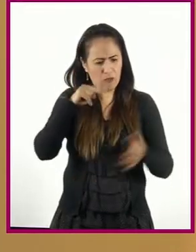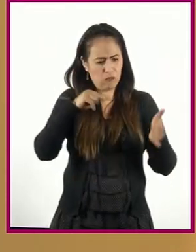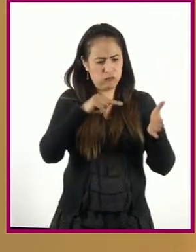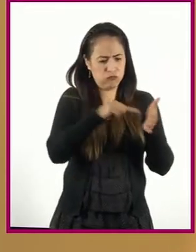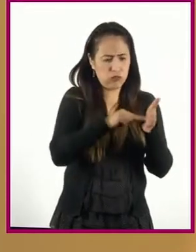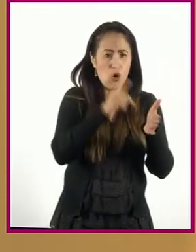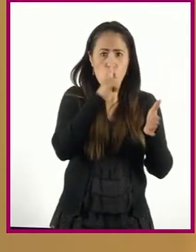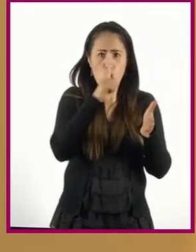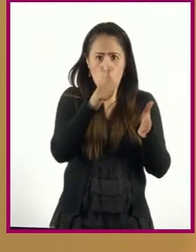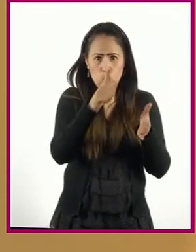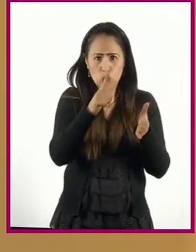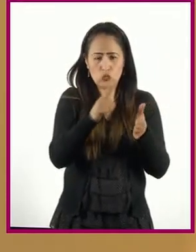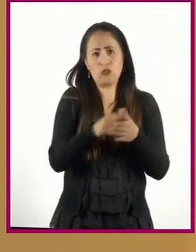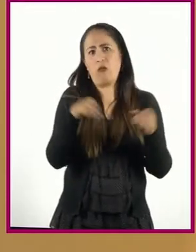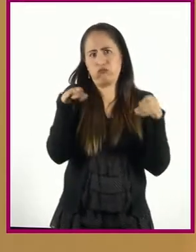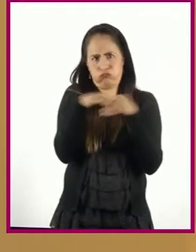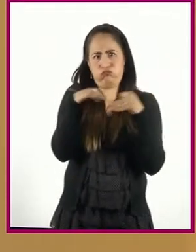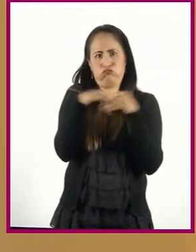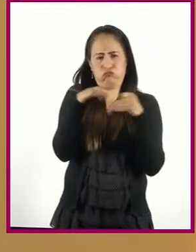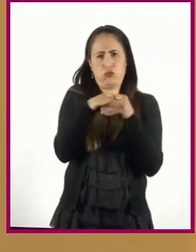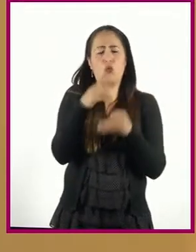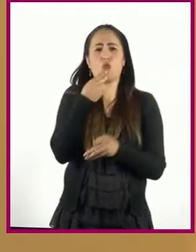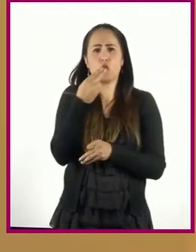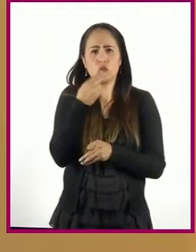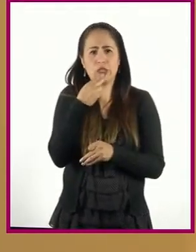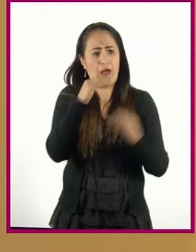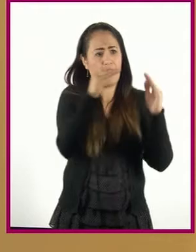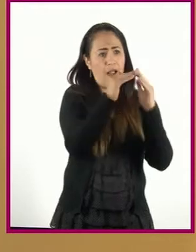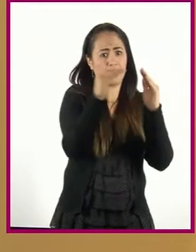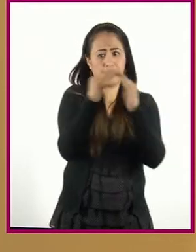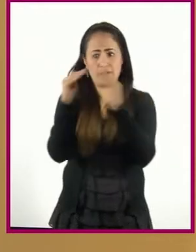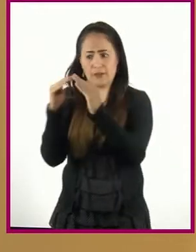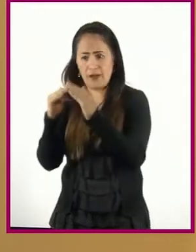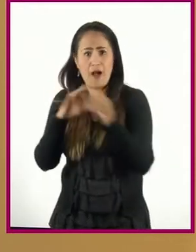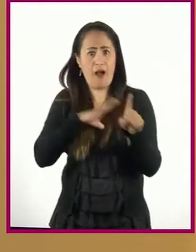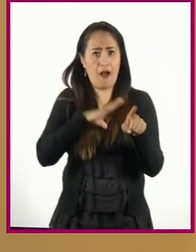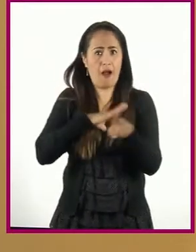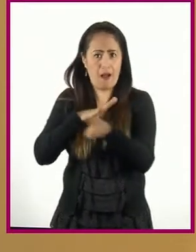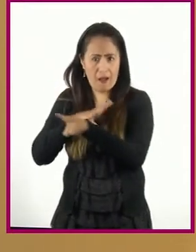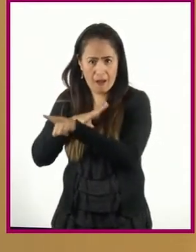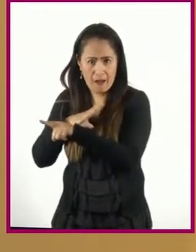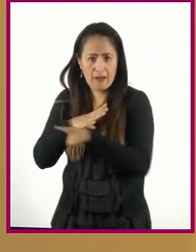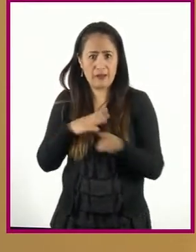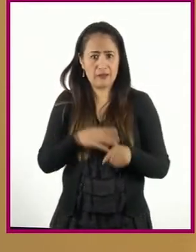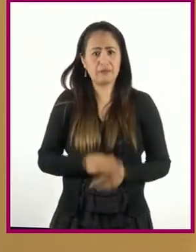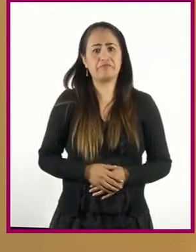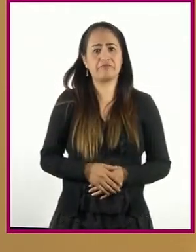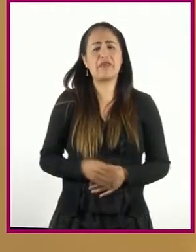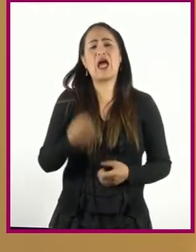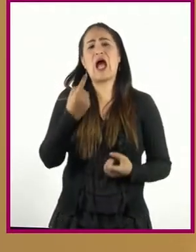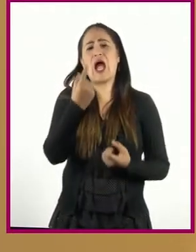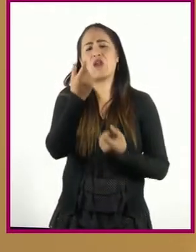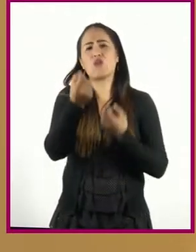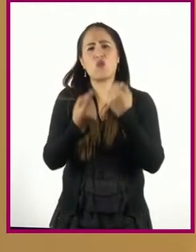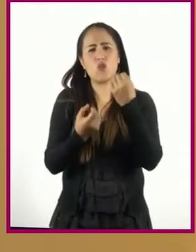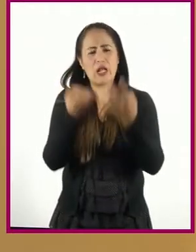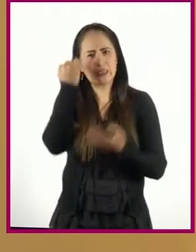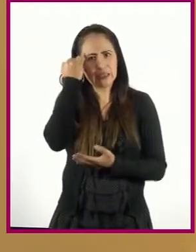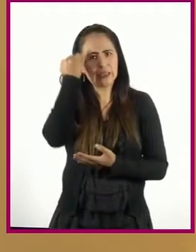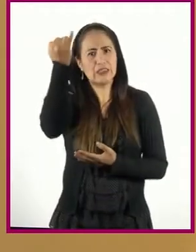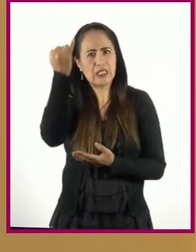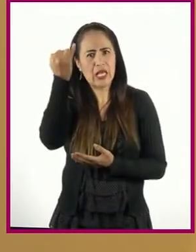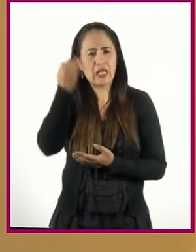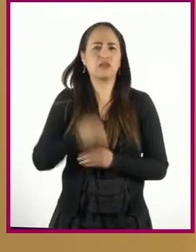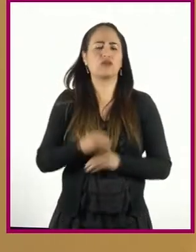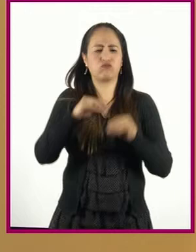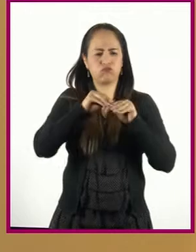muy utilizado y hasta cierto punto común en nuestros hogares, todavía sigue habiendo algunos mitos en cuanto a sus efectos